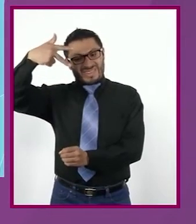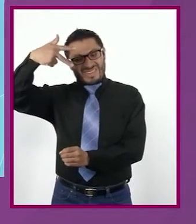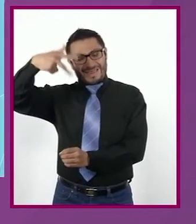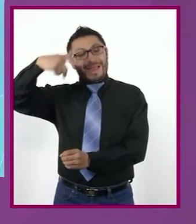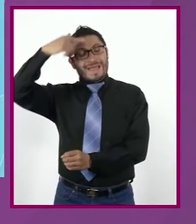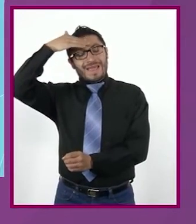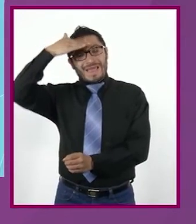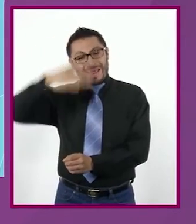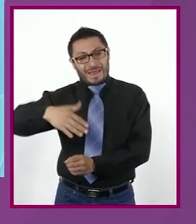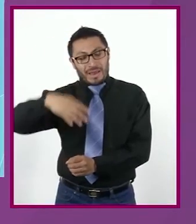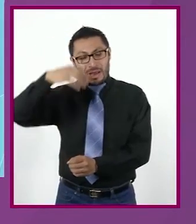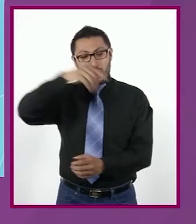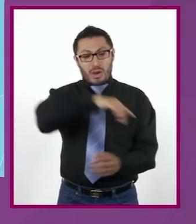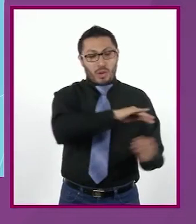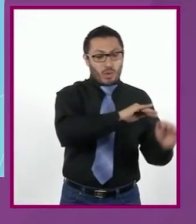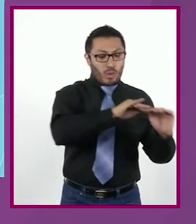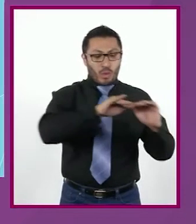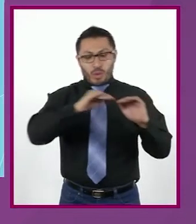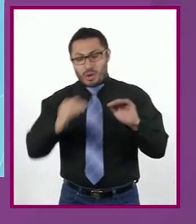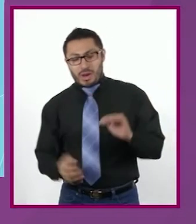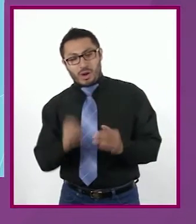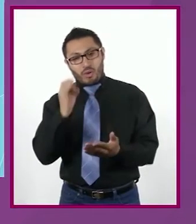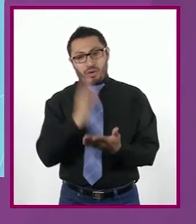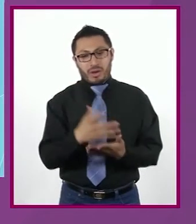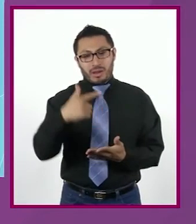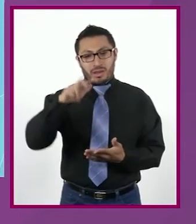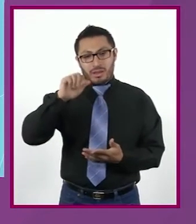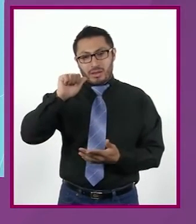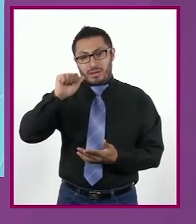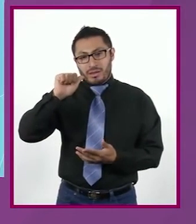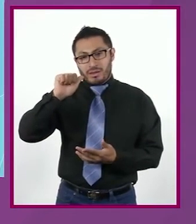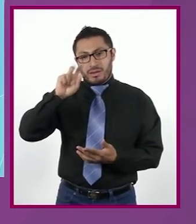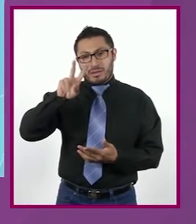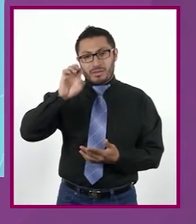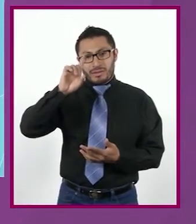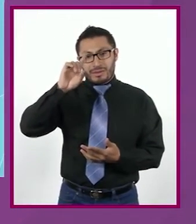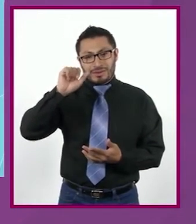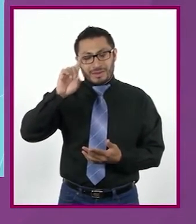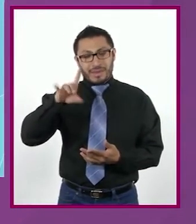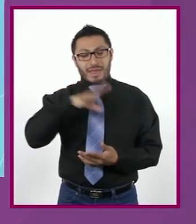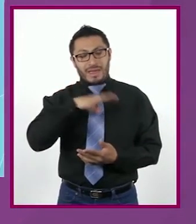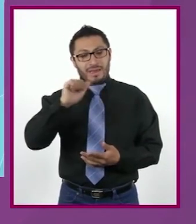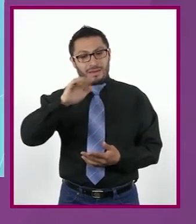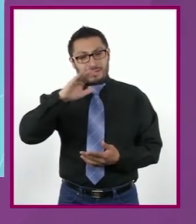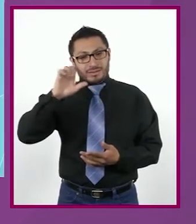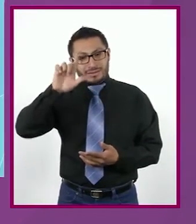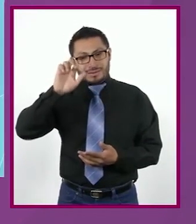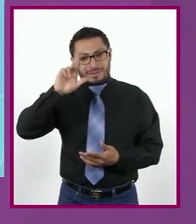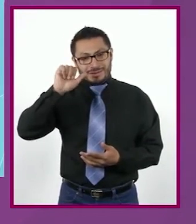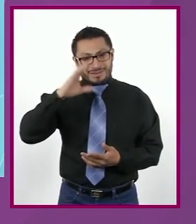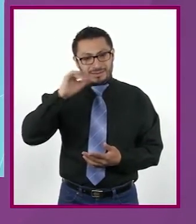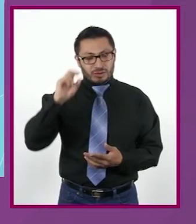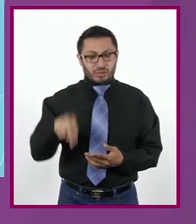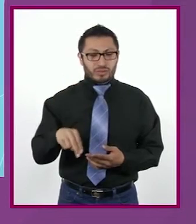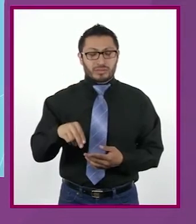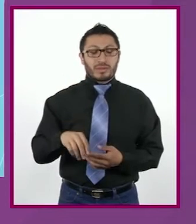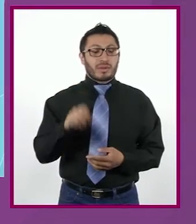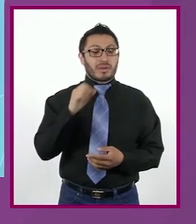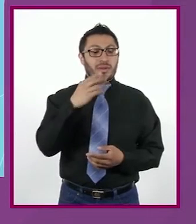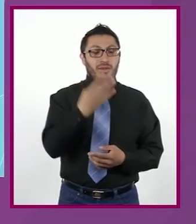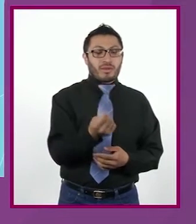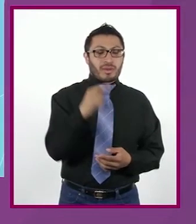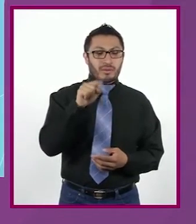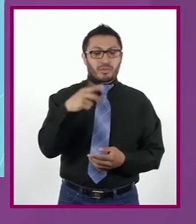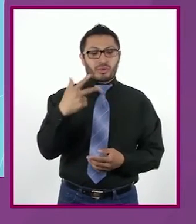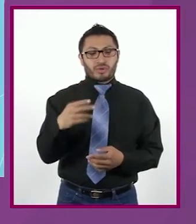debe únicamente a la fuerza de gravedad, que produce una aceleración constante de 9.8 metros por segundo al